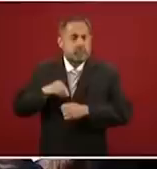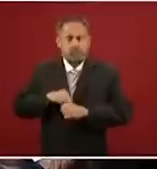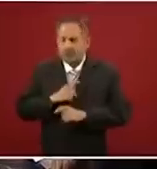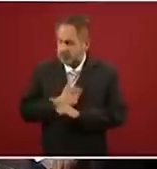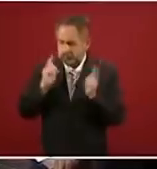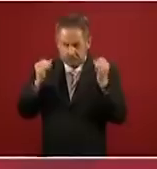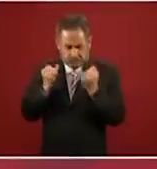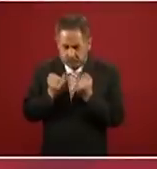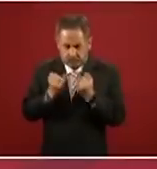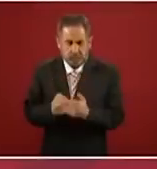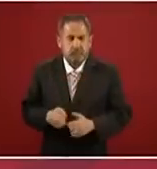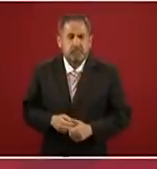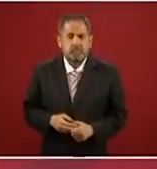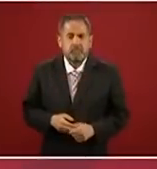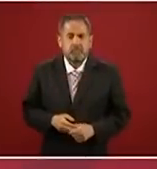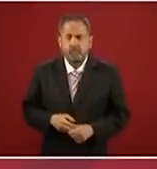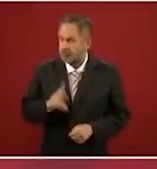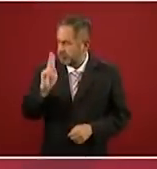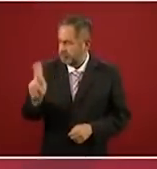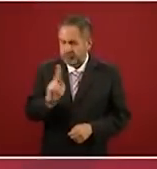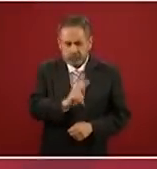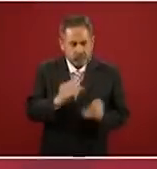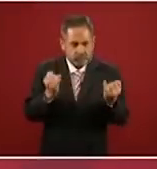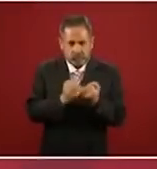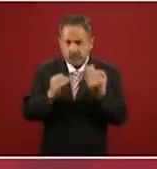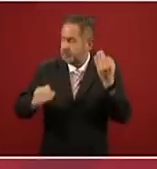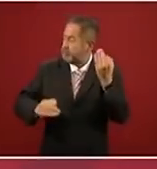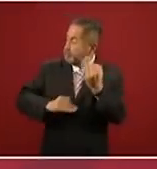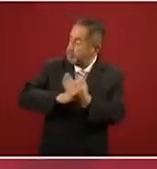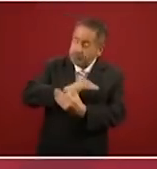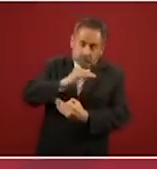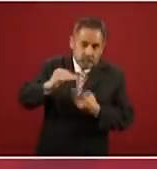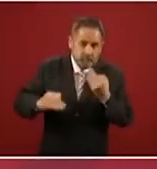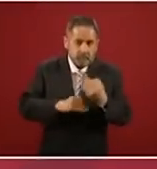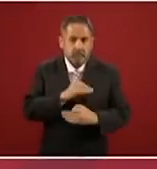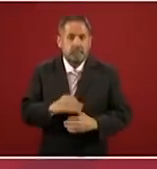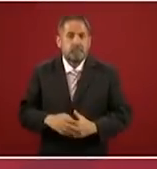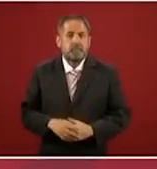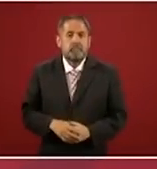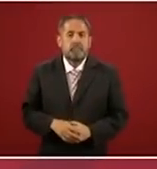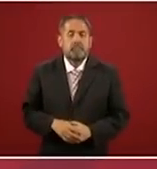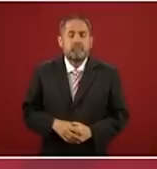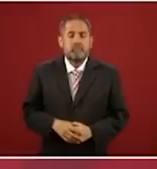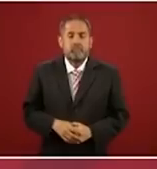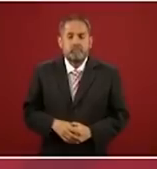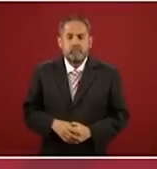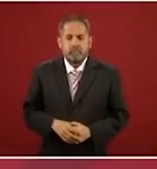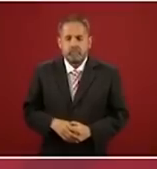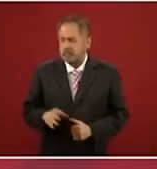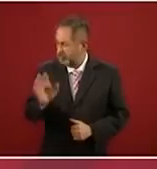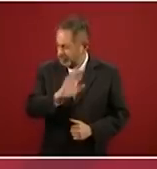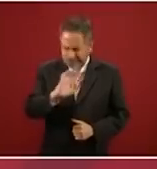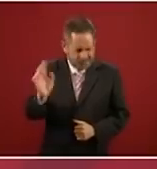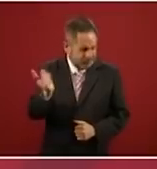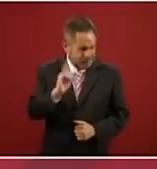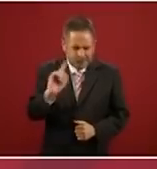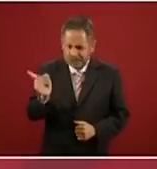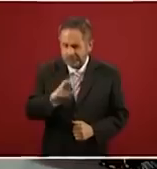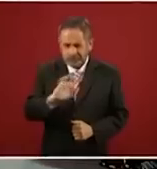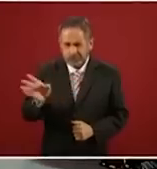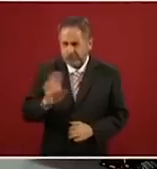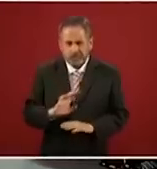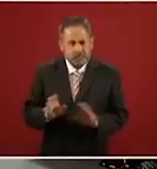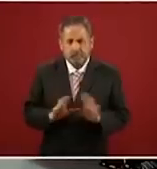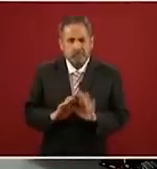maestros igual en todos pues no no no no no